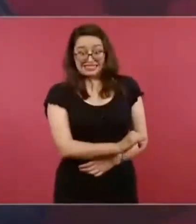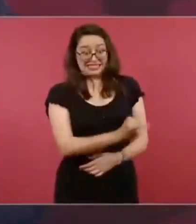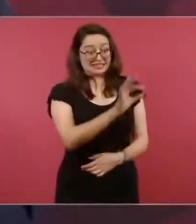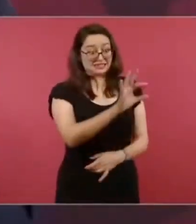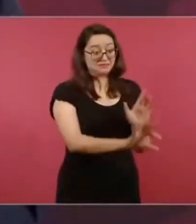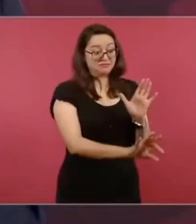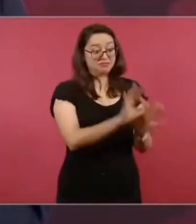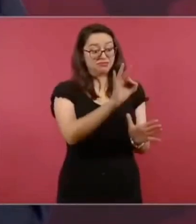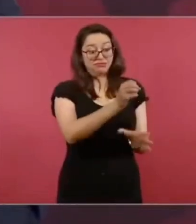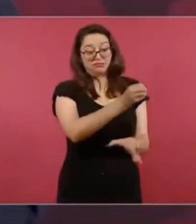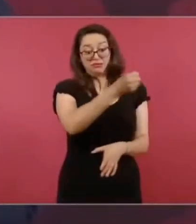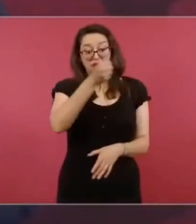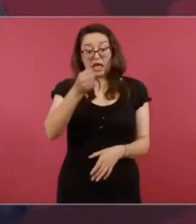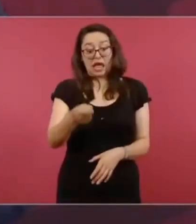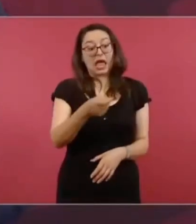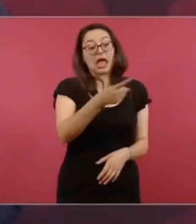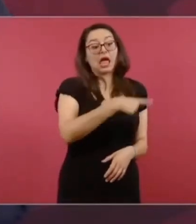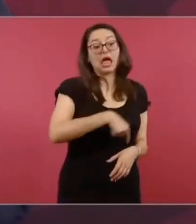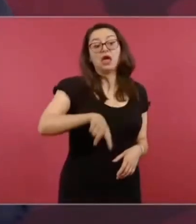compacto